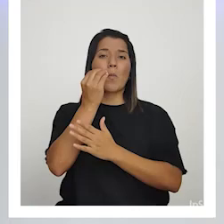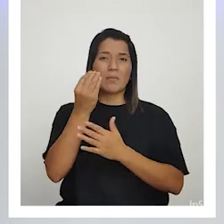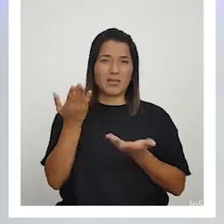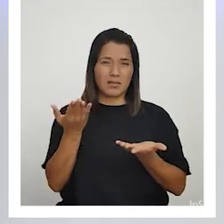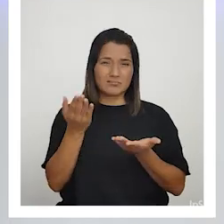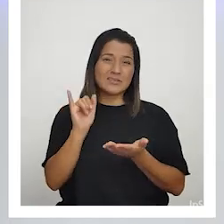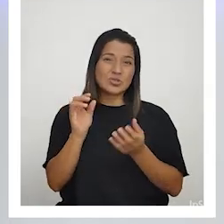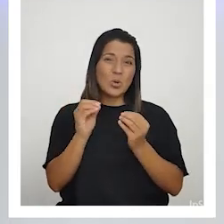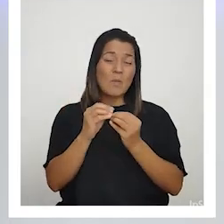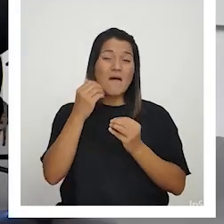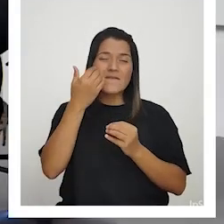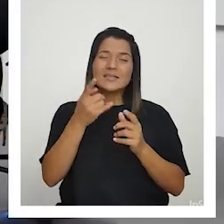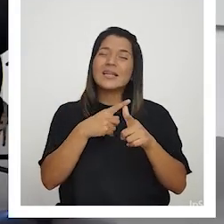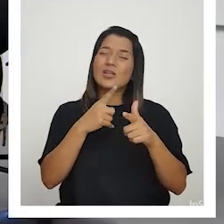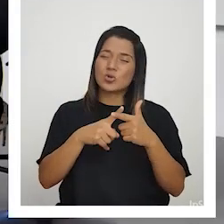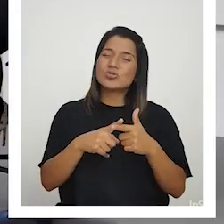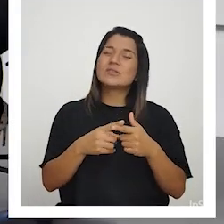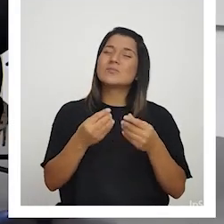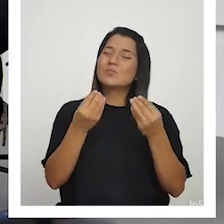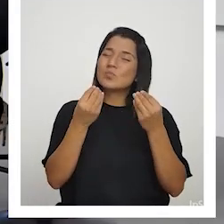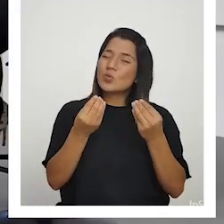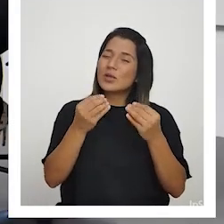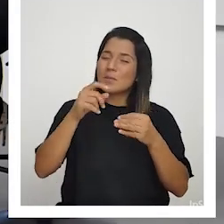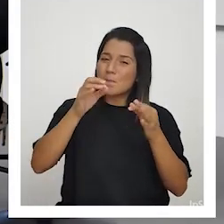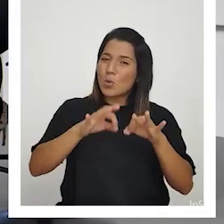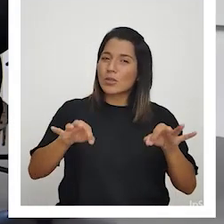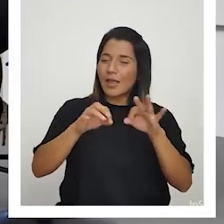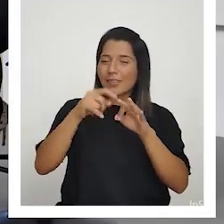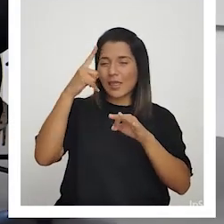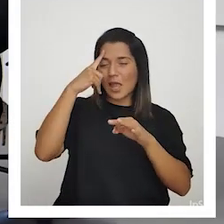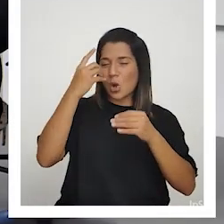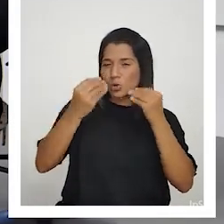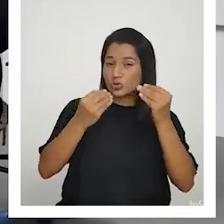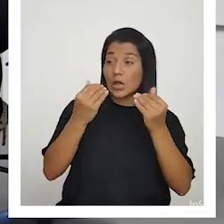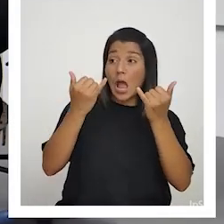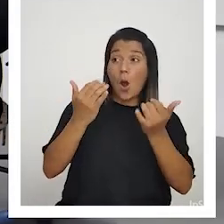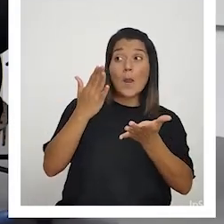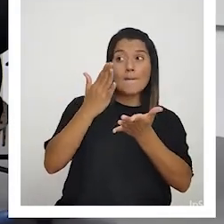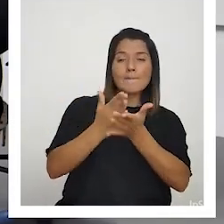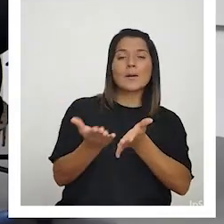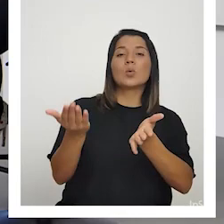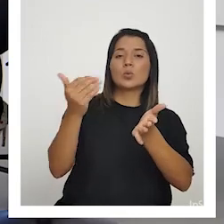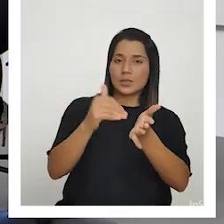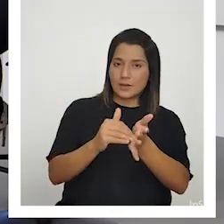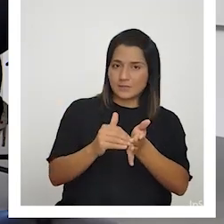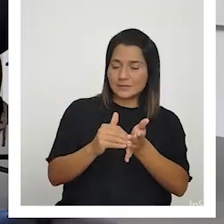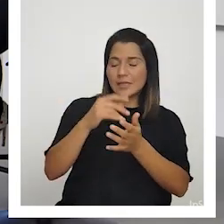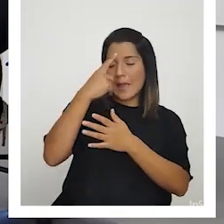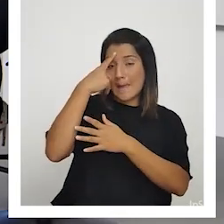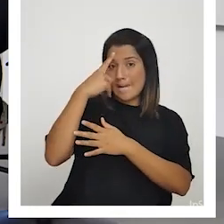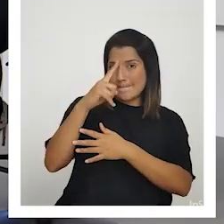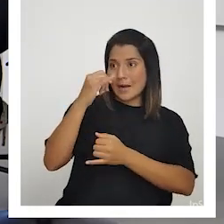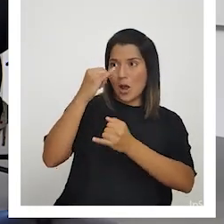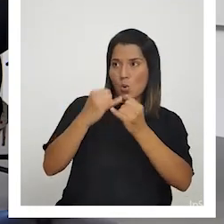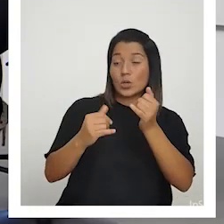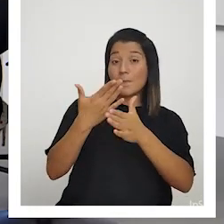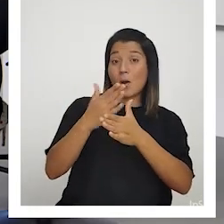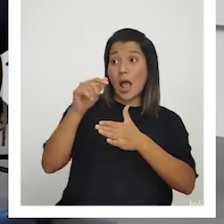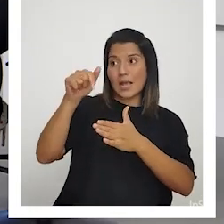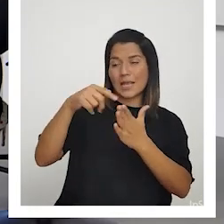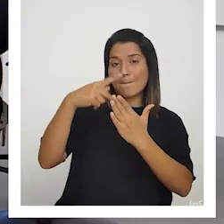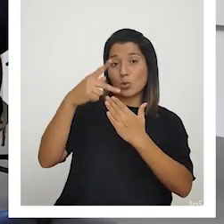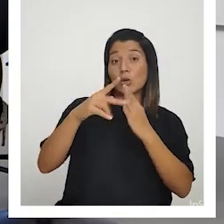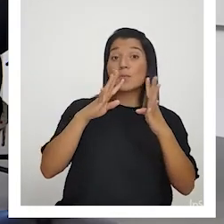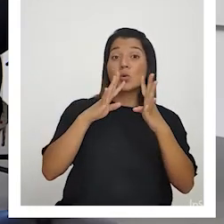conciencia. Doctora, bueno, vamos a ir a una pausa nuevamente para venir al último bloque acá del programa Conversamos, pero bueno, antes